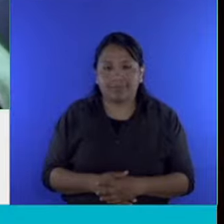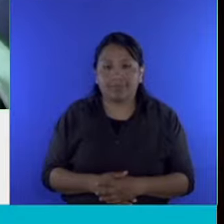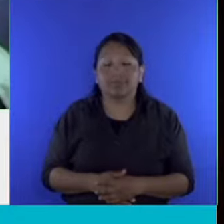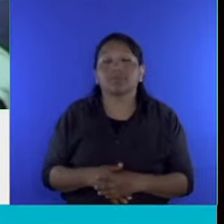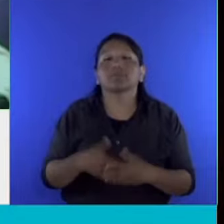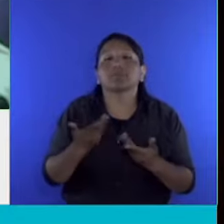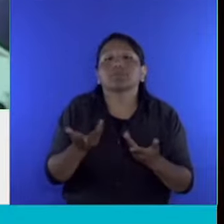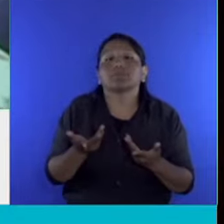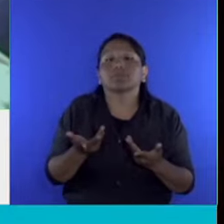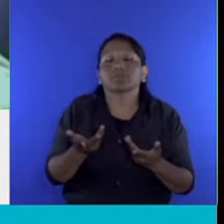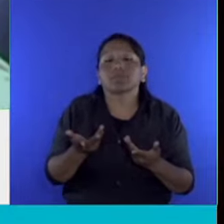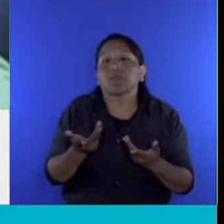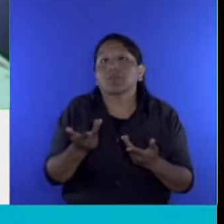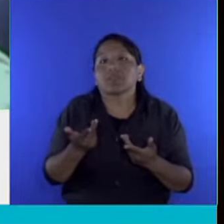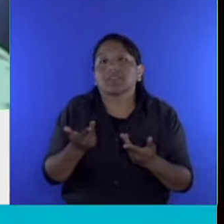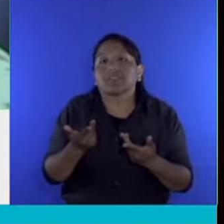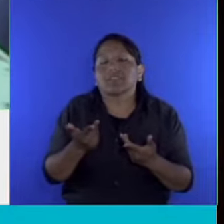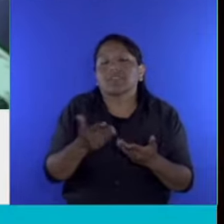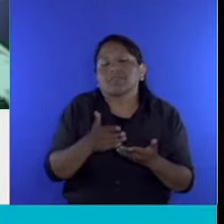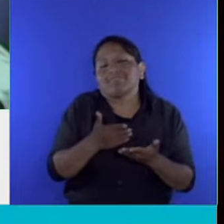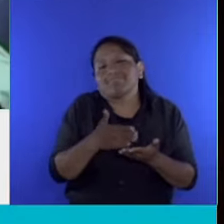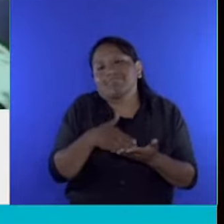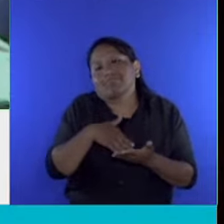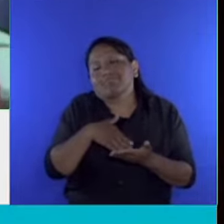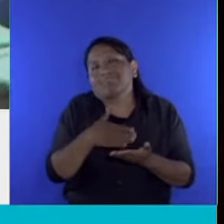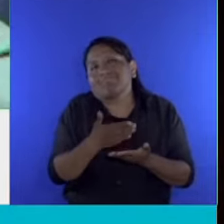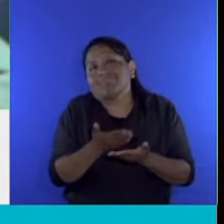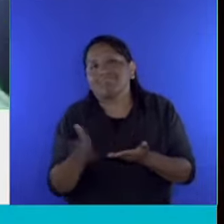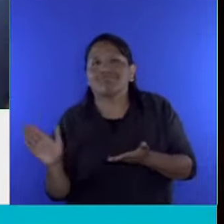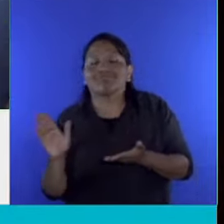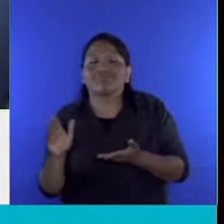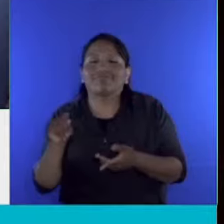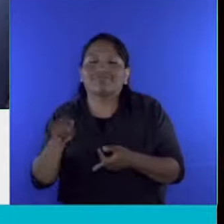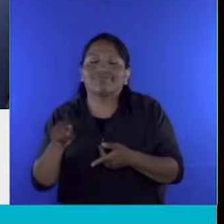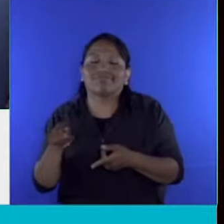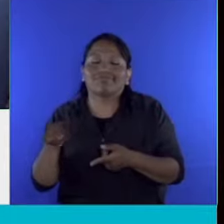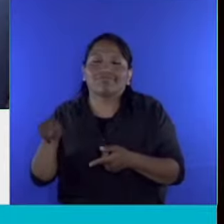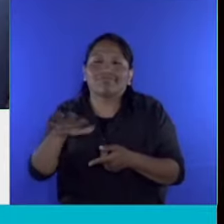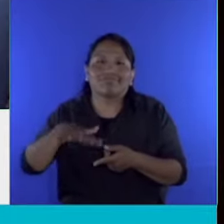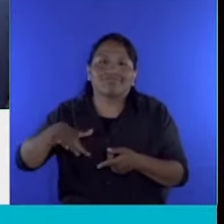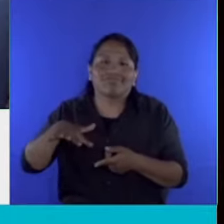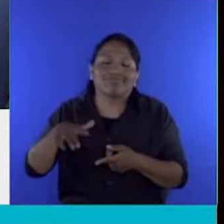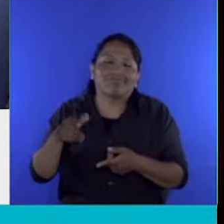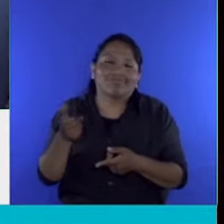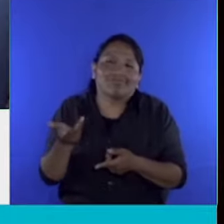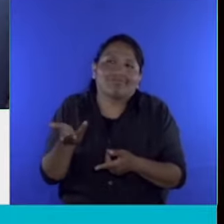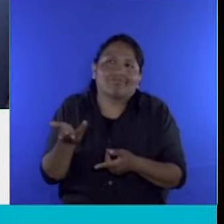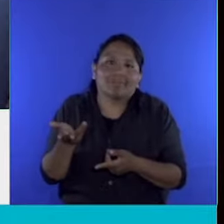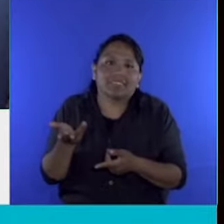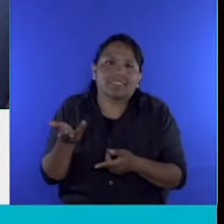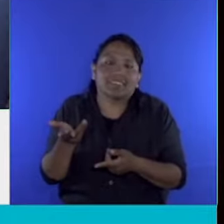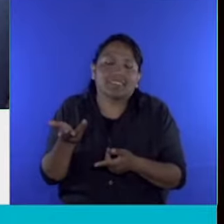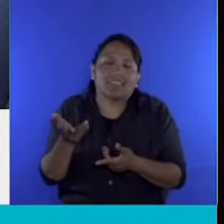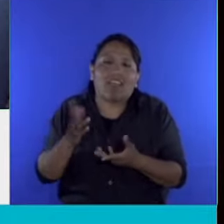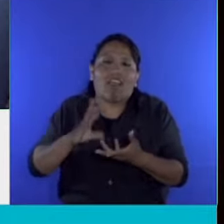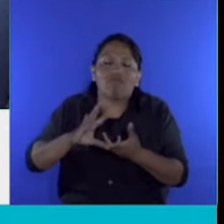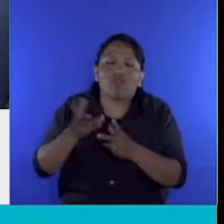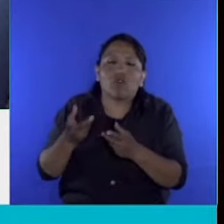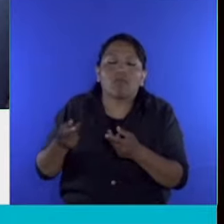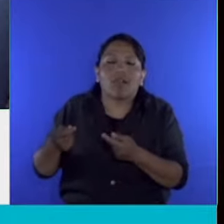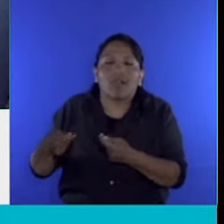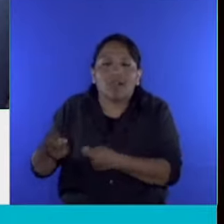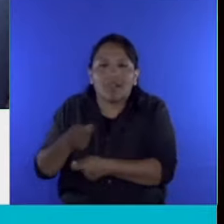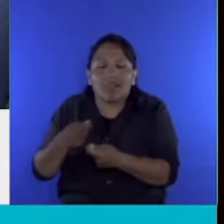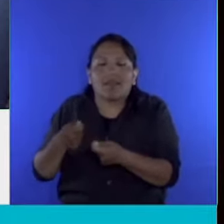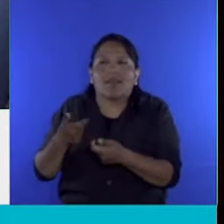porque Deja fuera a un actor central como son la forma de consumo de